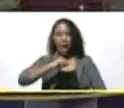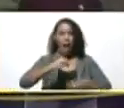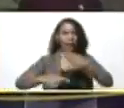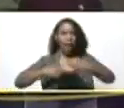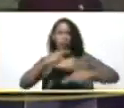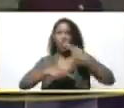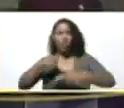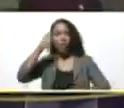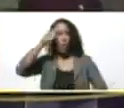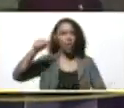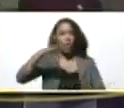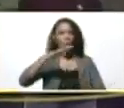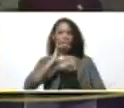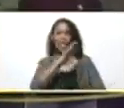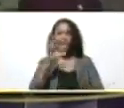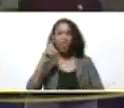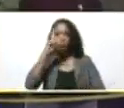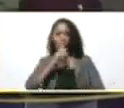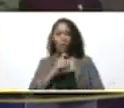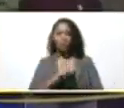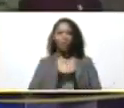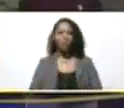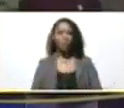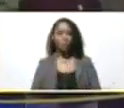revolución de un pueblo de 500 años.